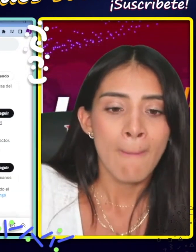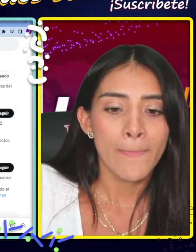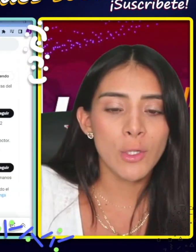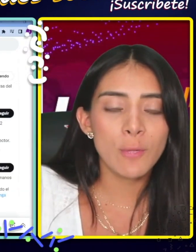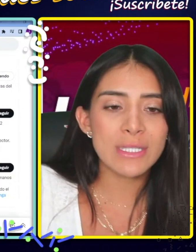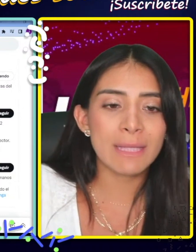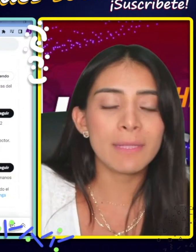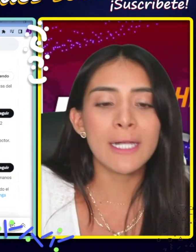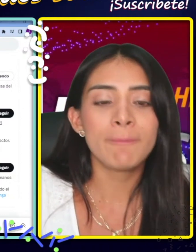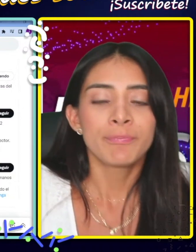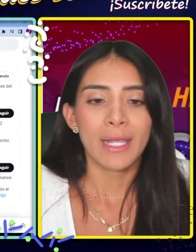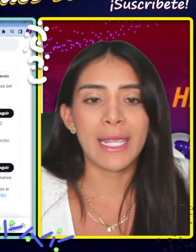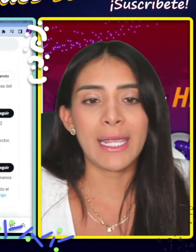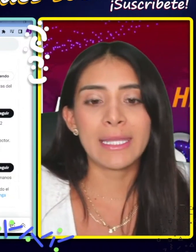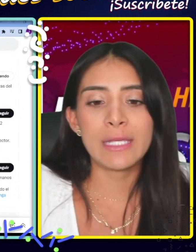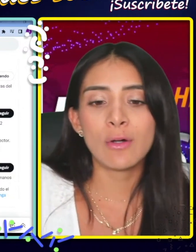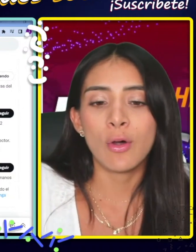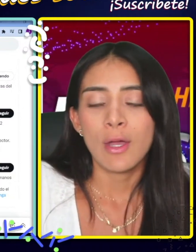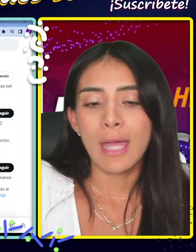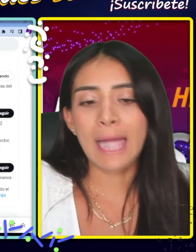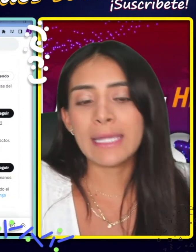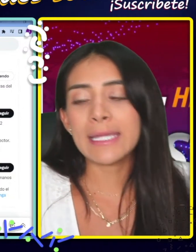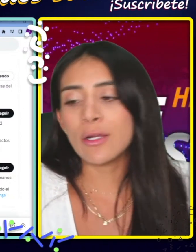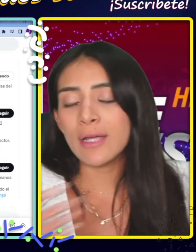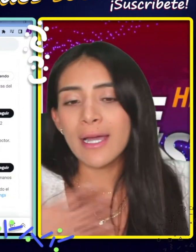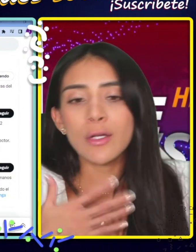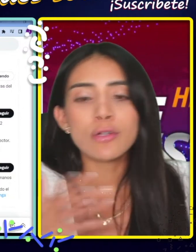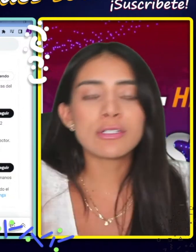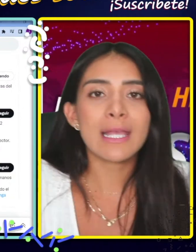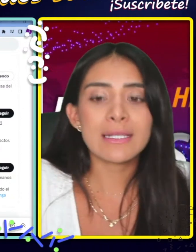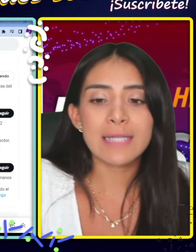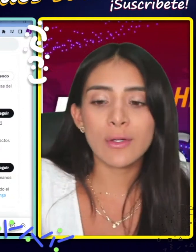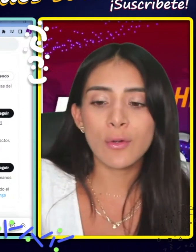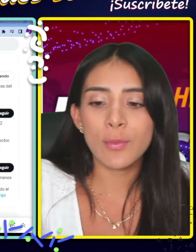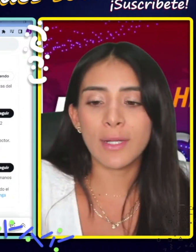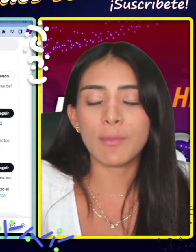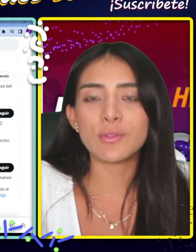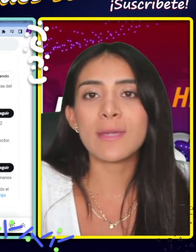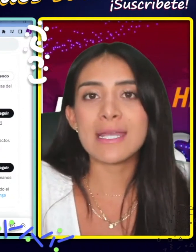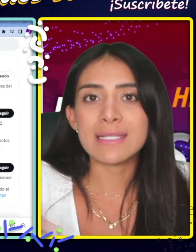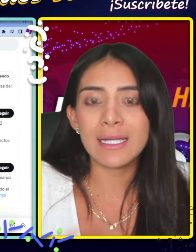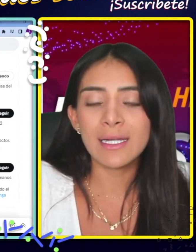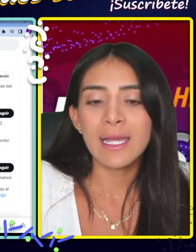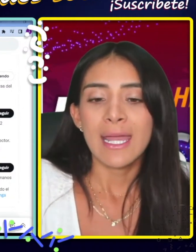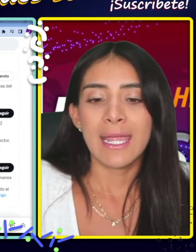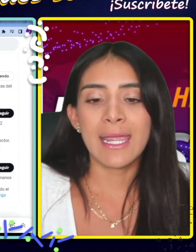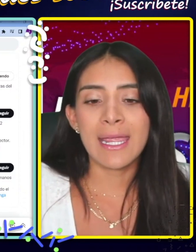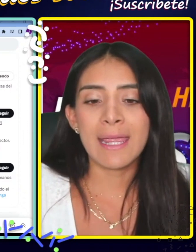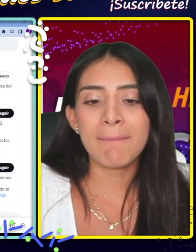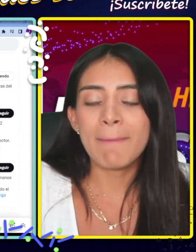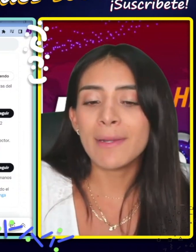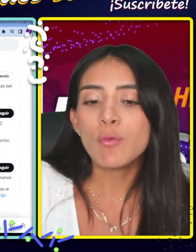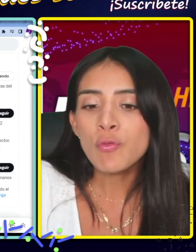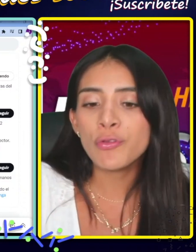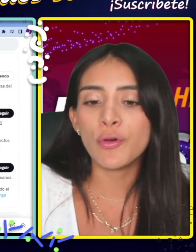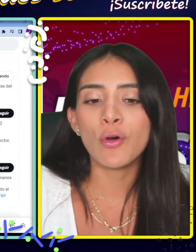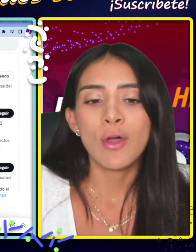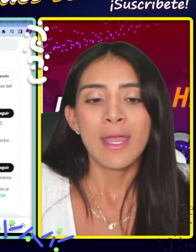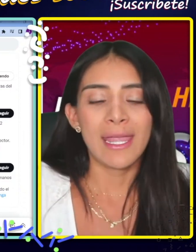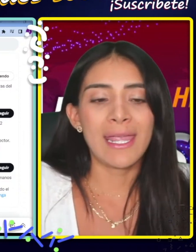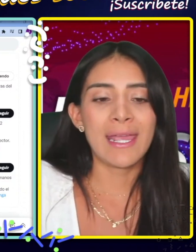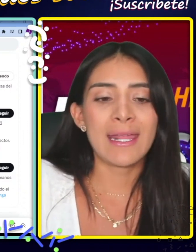mezquinos? Bueno, pues también digo, aquí quiero dejar constancia, ¿no? Porque pues no voy a hacer, me